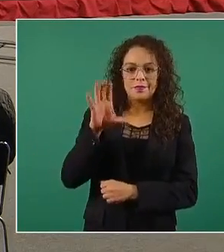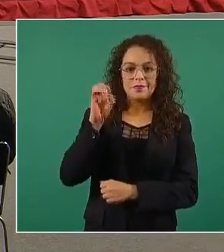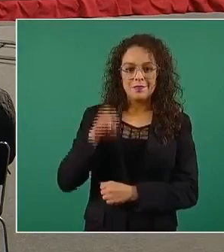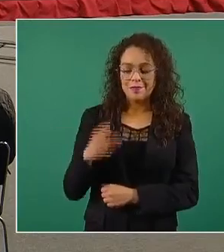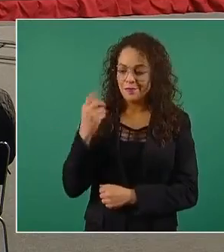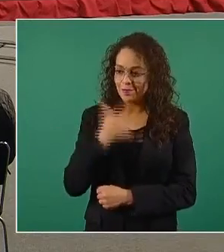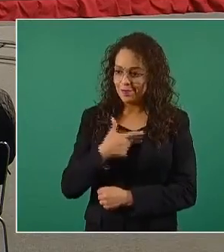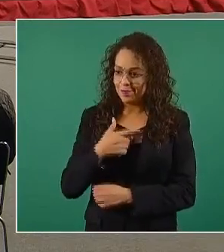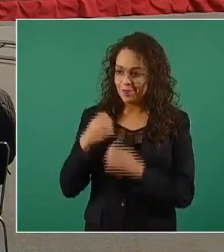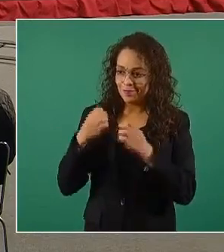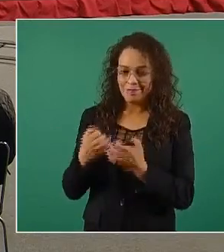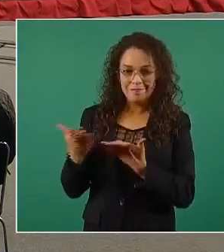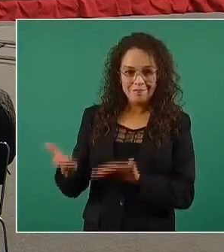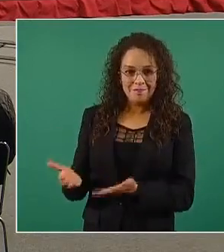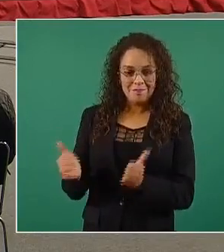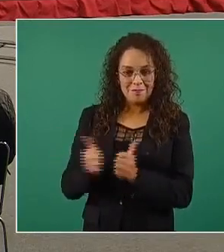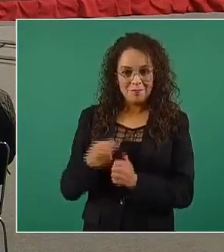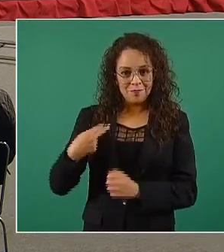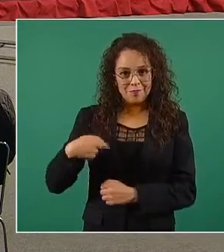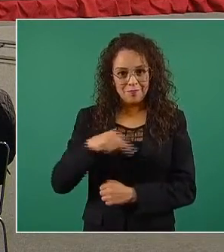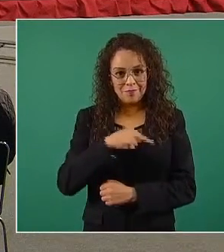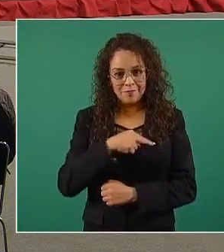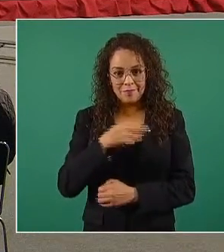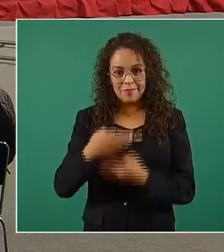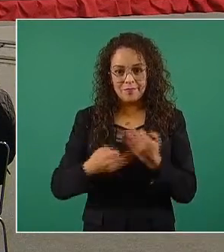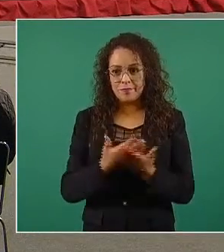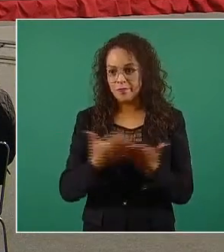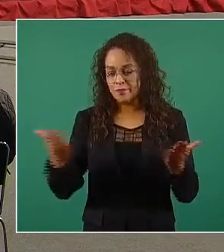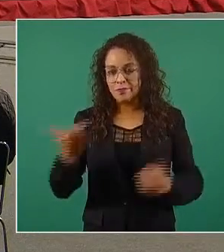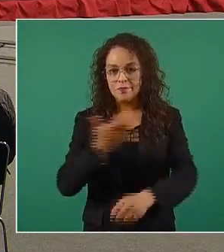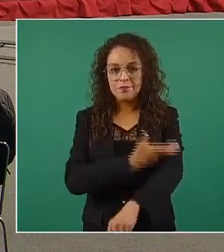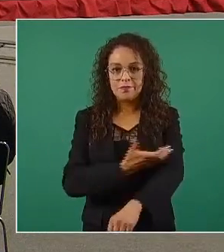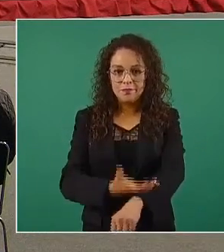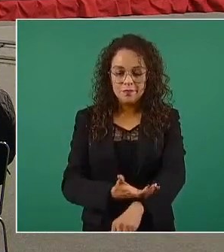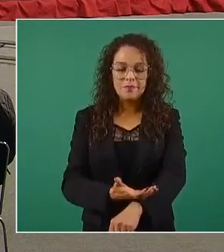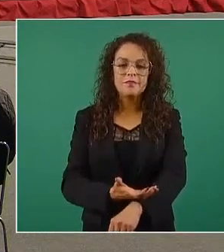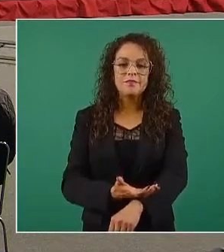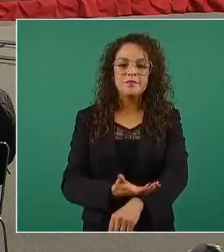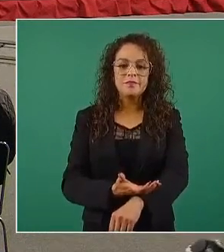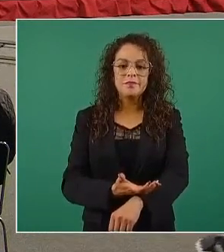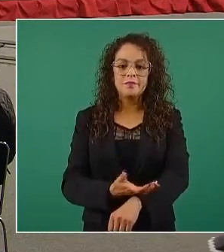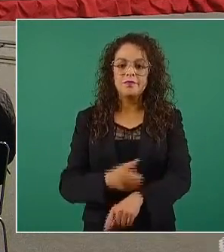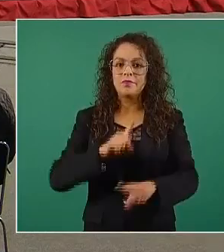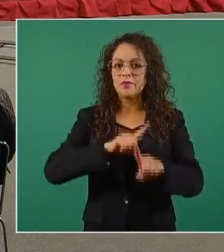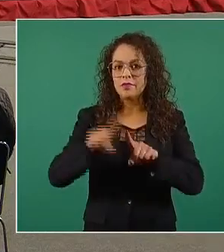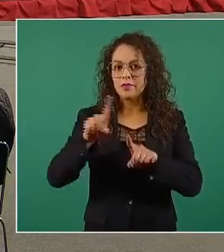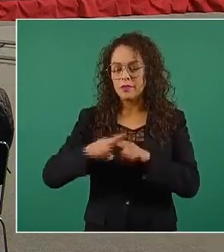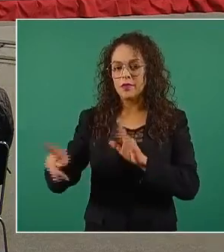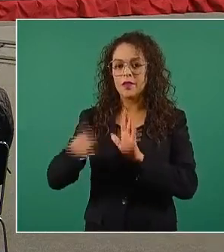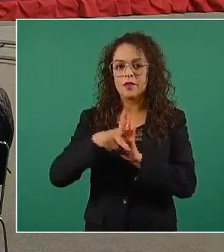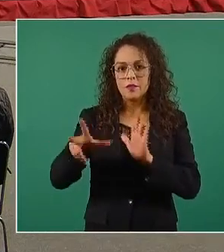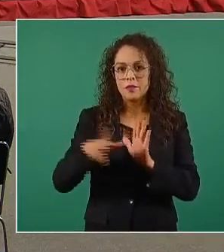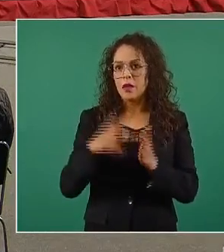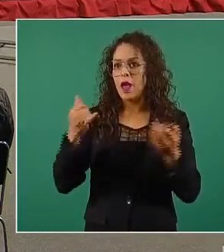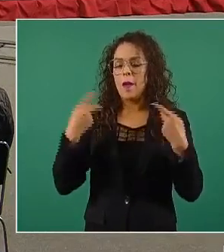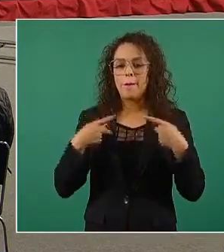con nosotros, medios y compañeros que nos acompañan a través de los diferentes medios, así como